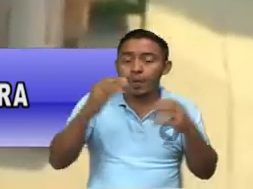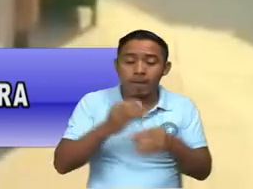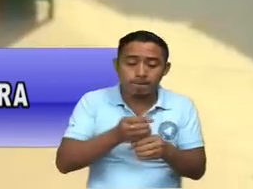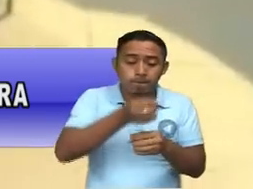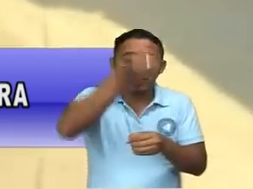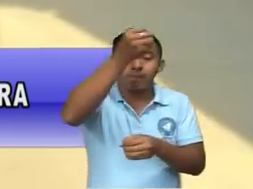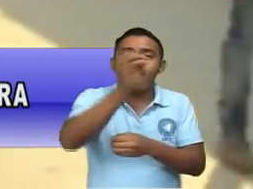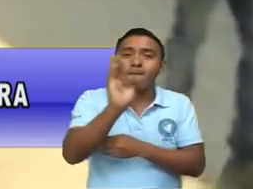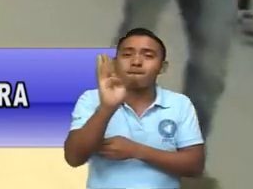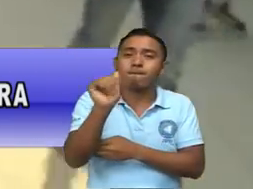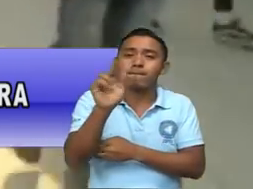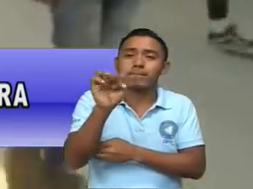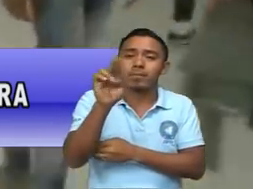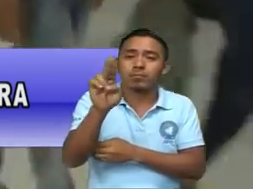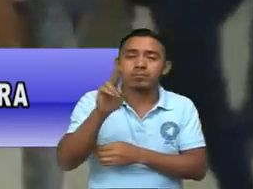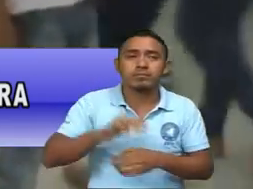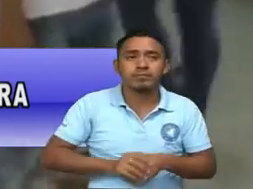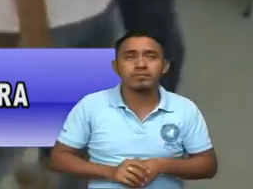y